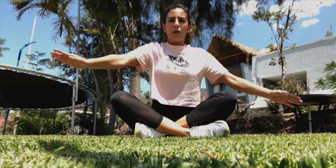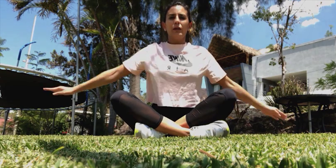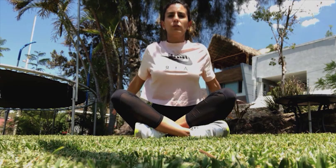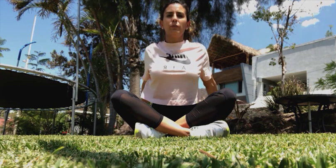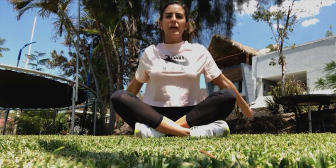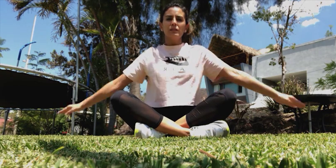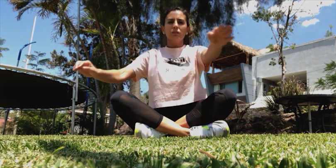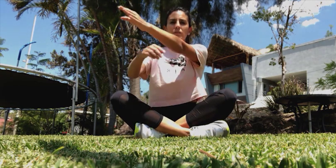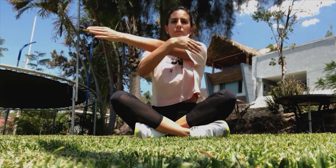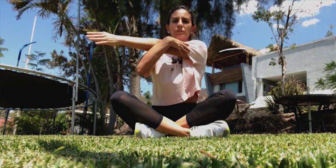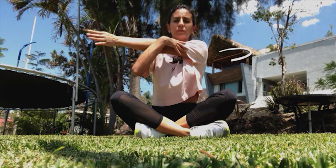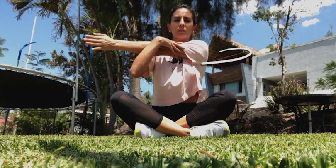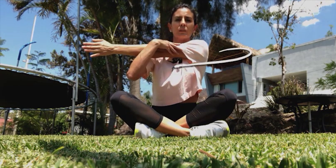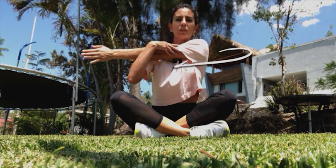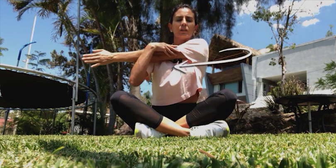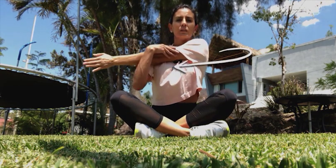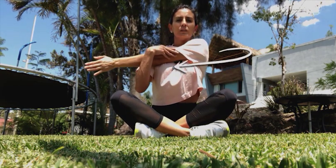Ahora el otro brazo